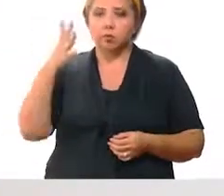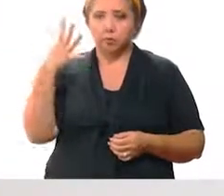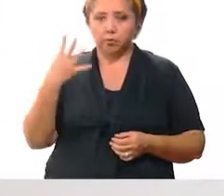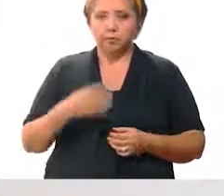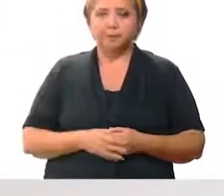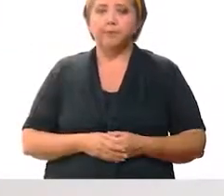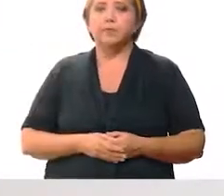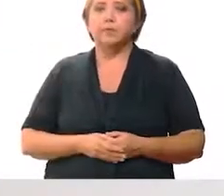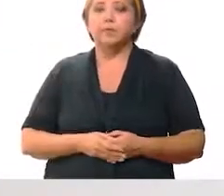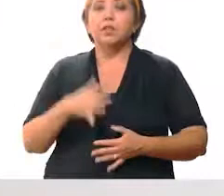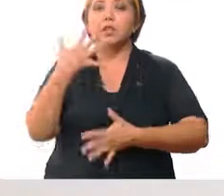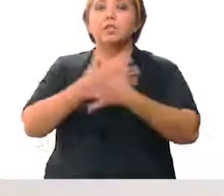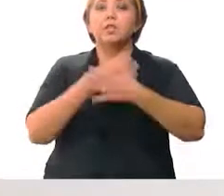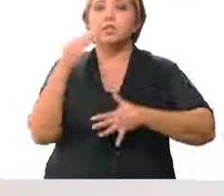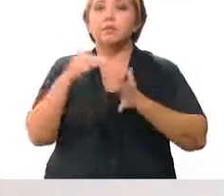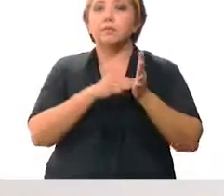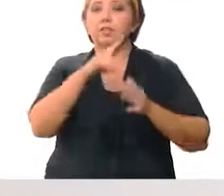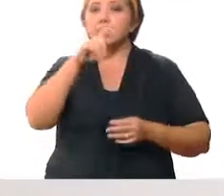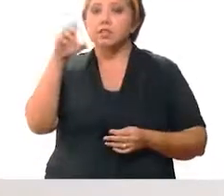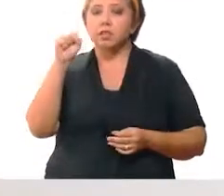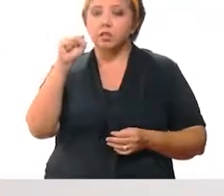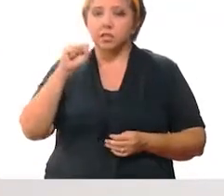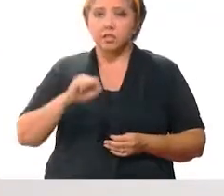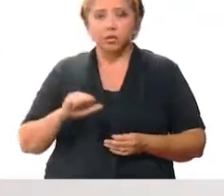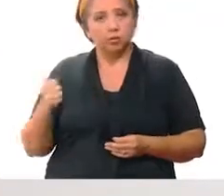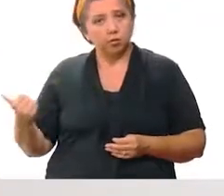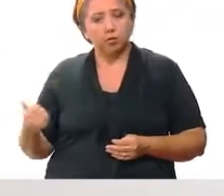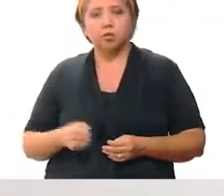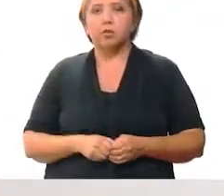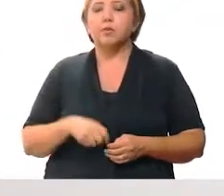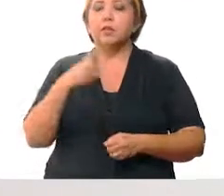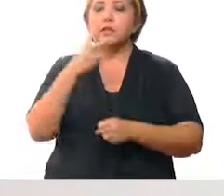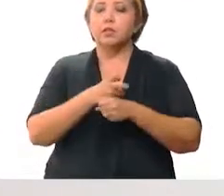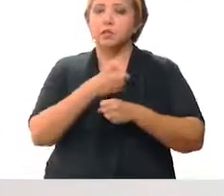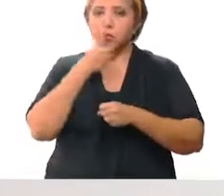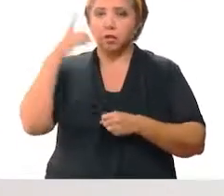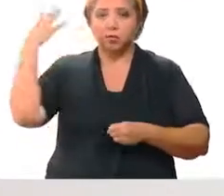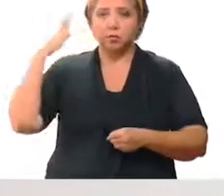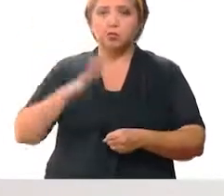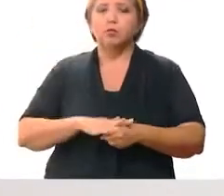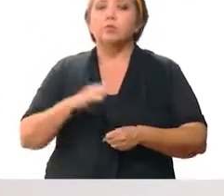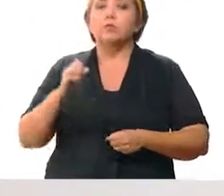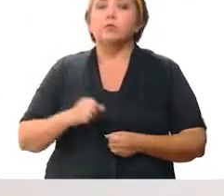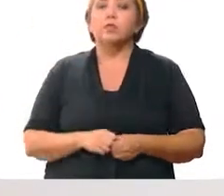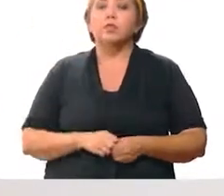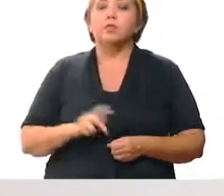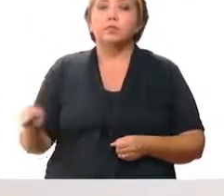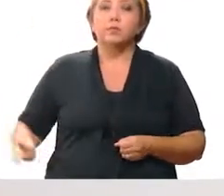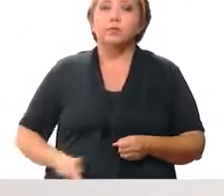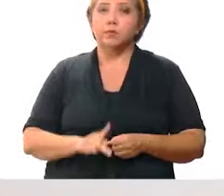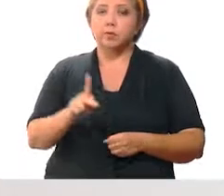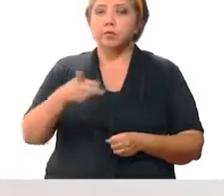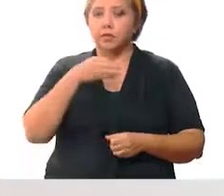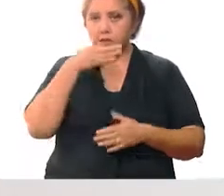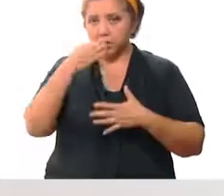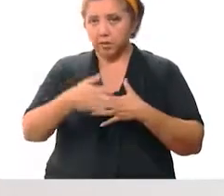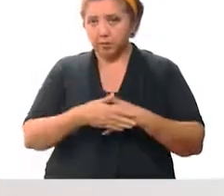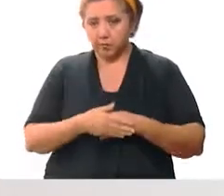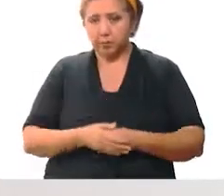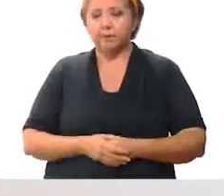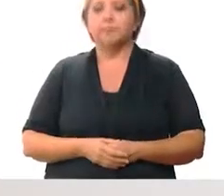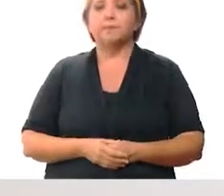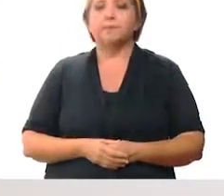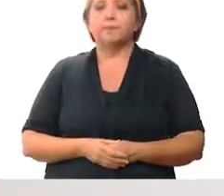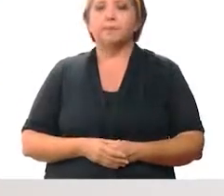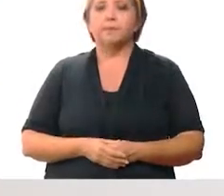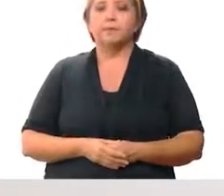pasado. Los 15,160 restantes serán para la segunda dosis a adultos mayores de municipios que se darán a conocer